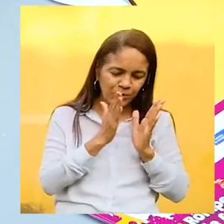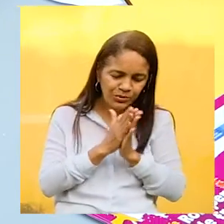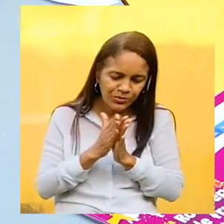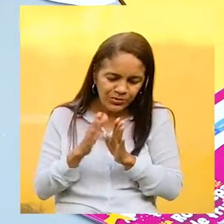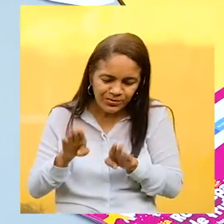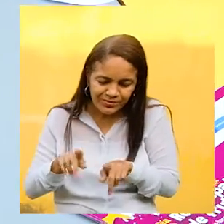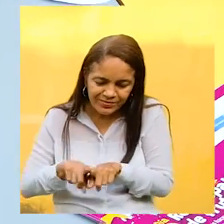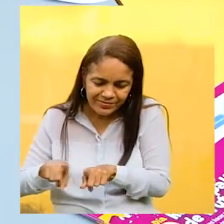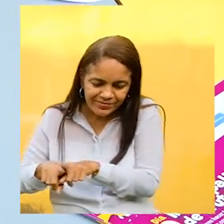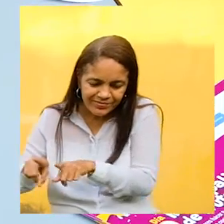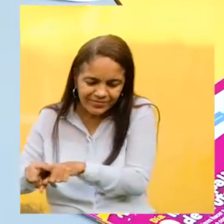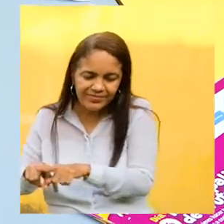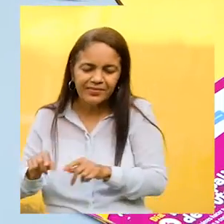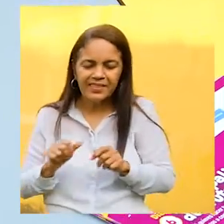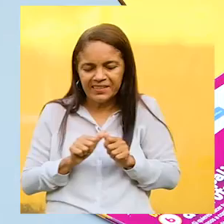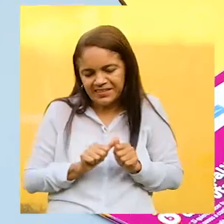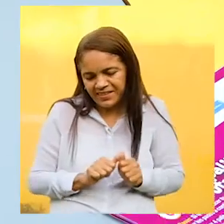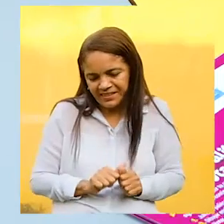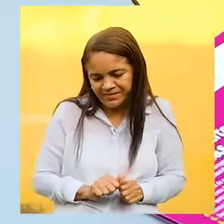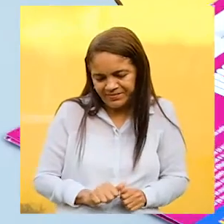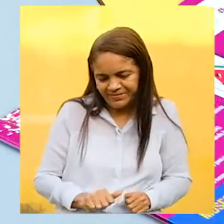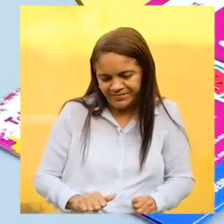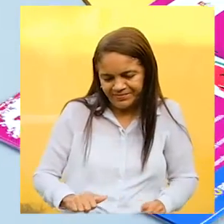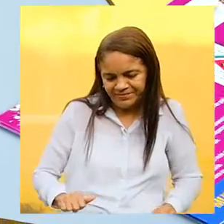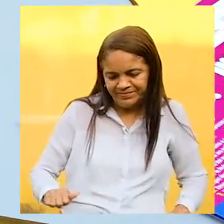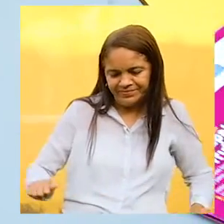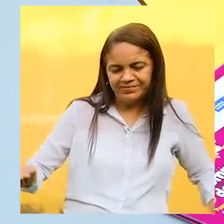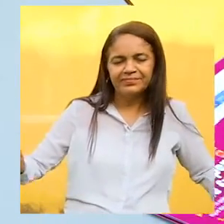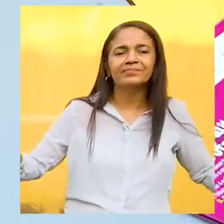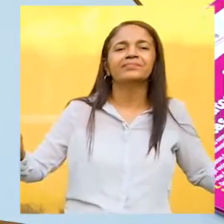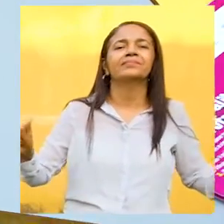organizados, vamos a pegar nuestro sticker